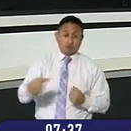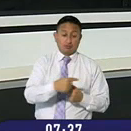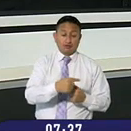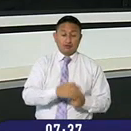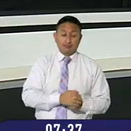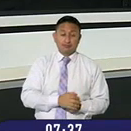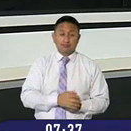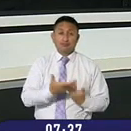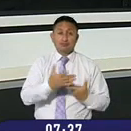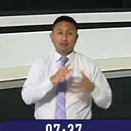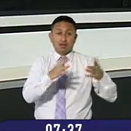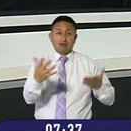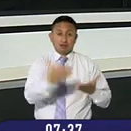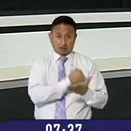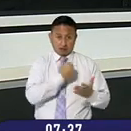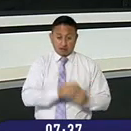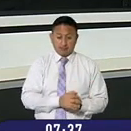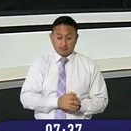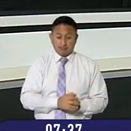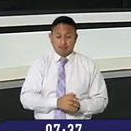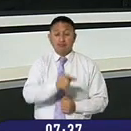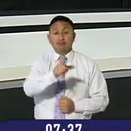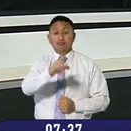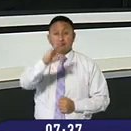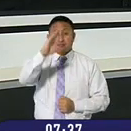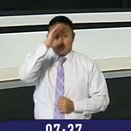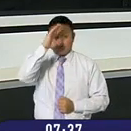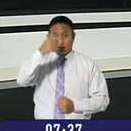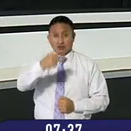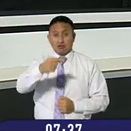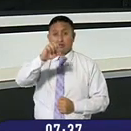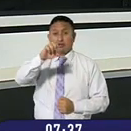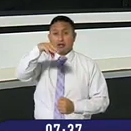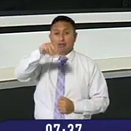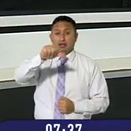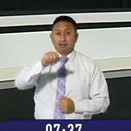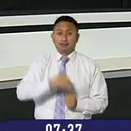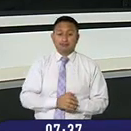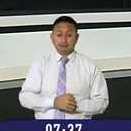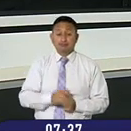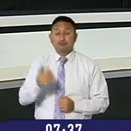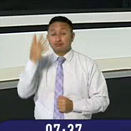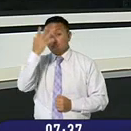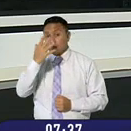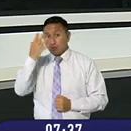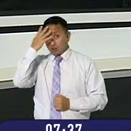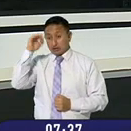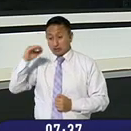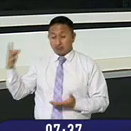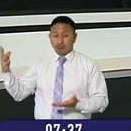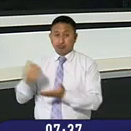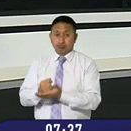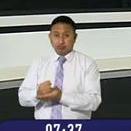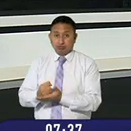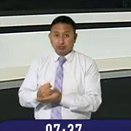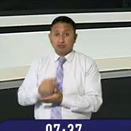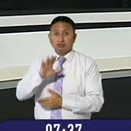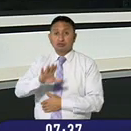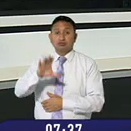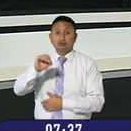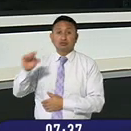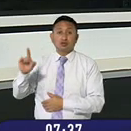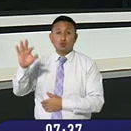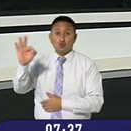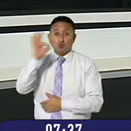fueron decomisados por personal del Grupo GEMA. En tanto, en Esmeralda se logró la incautación de media tonelada de marihuana que